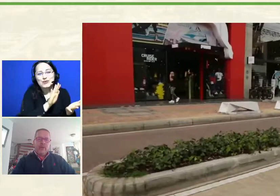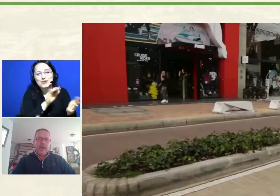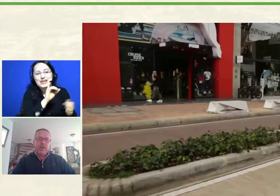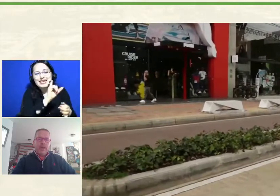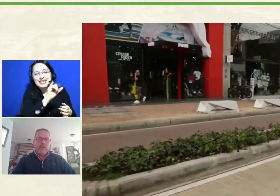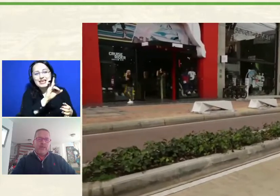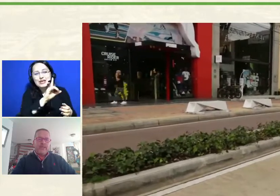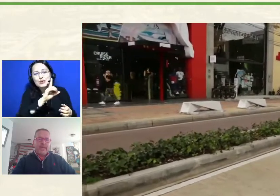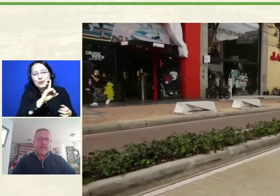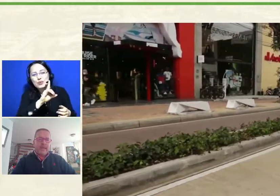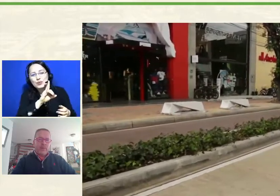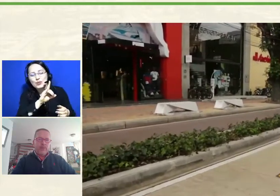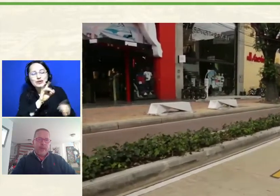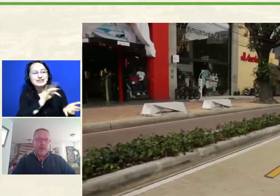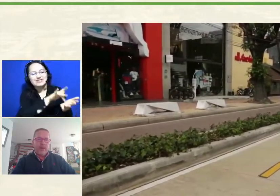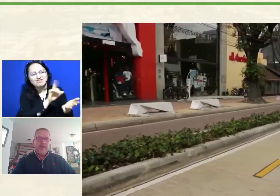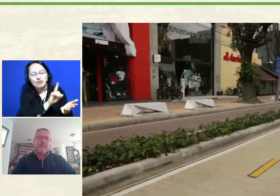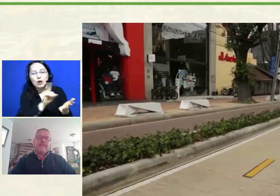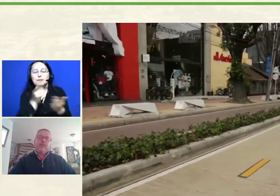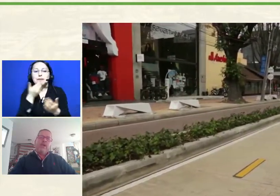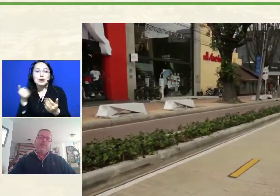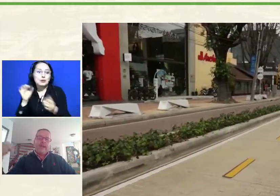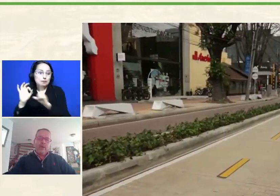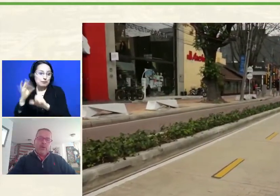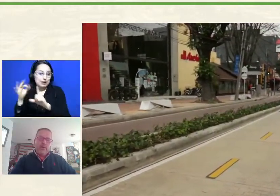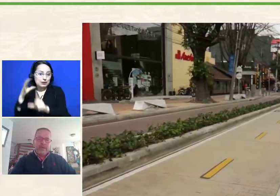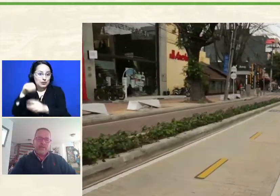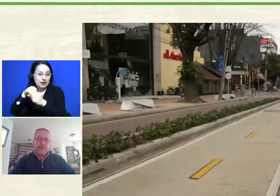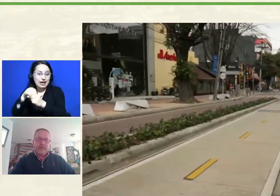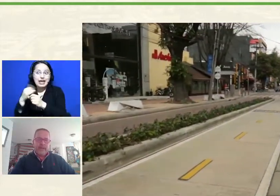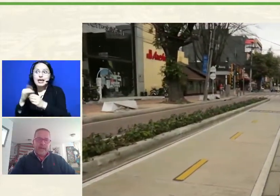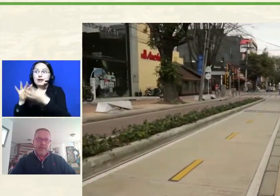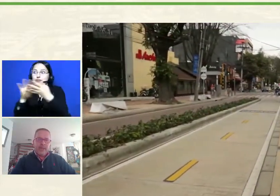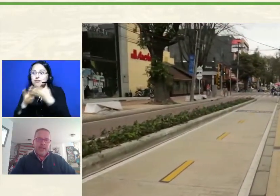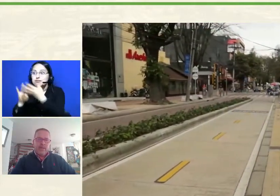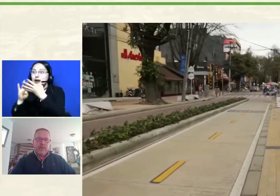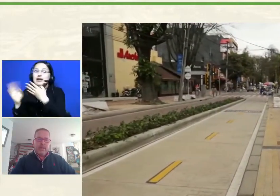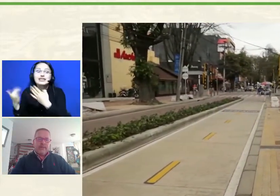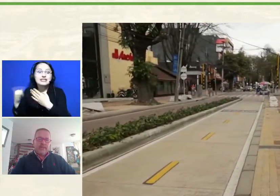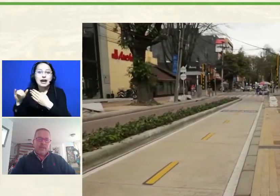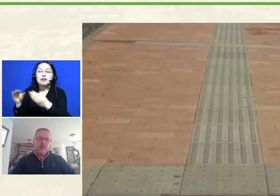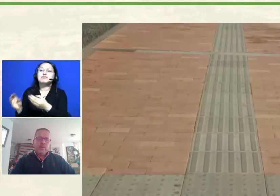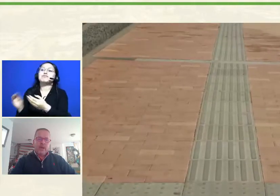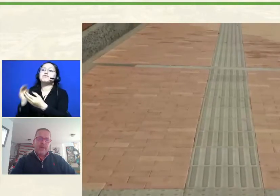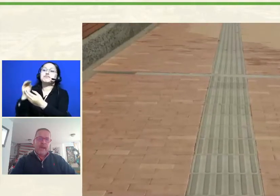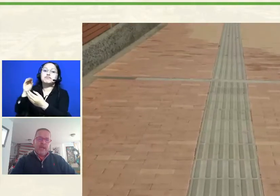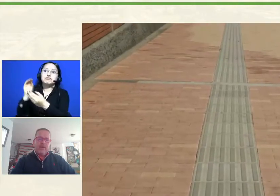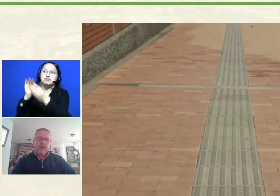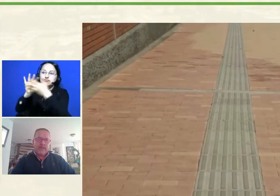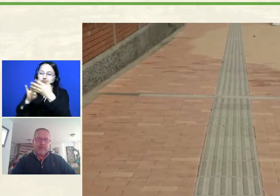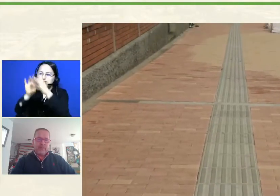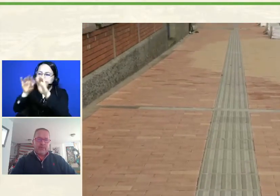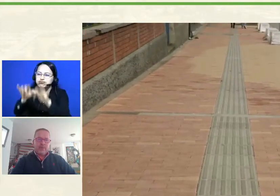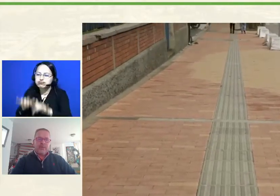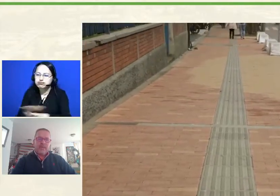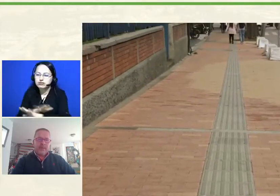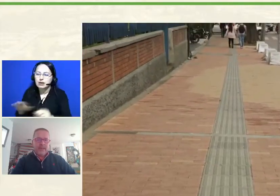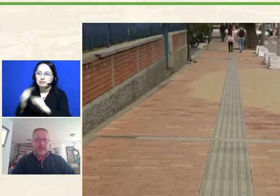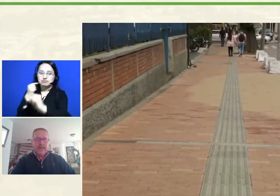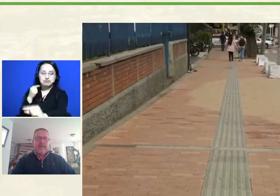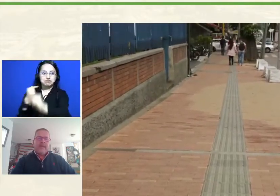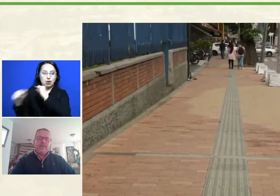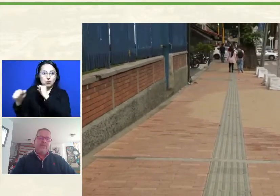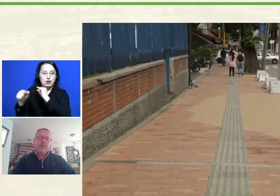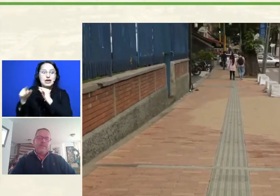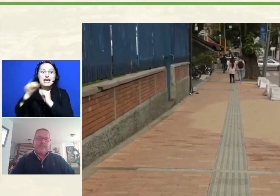el formulario cuando ya queda montado se vuelve un oficio de entrada para el IDU. ya se nos vuelve algo que tenemos nosotros que